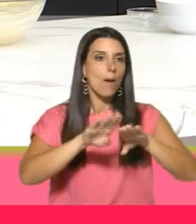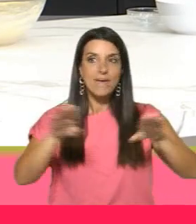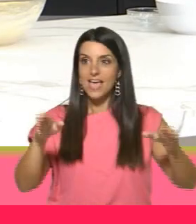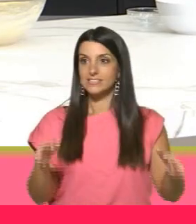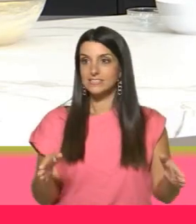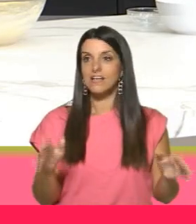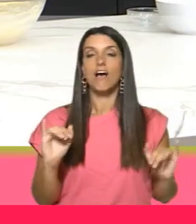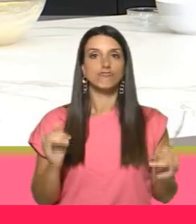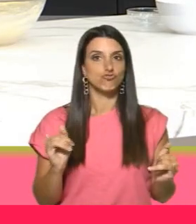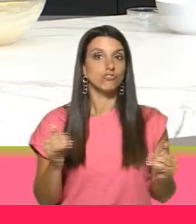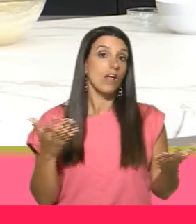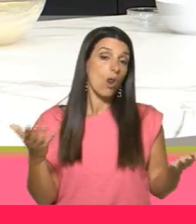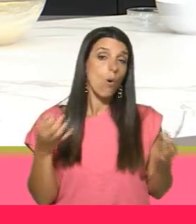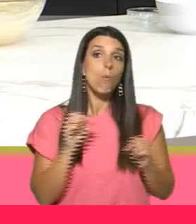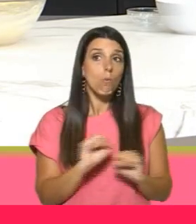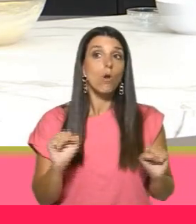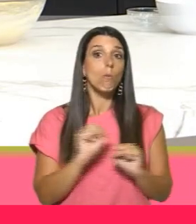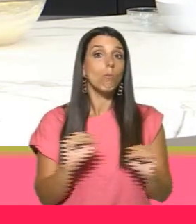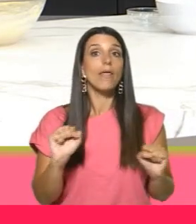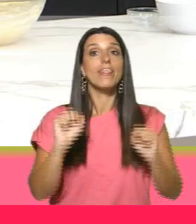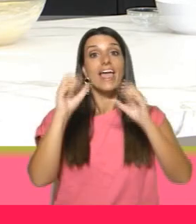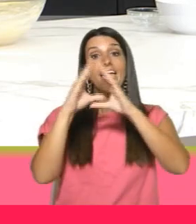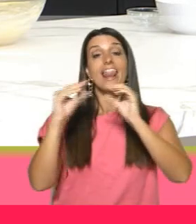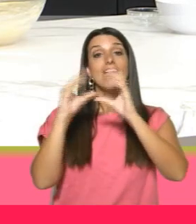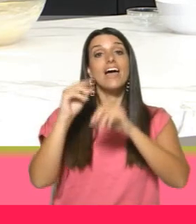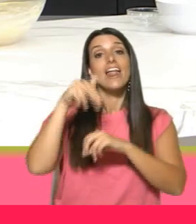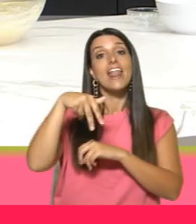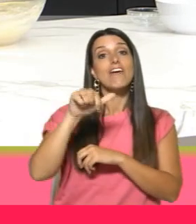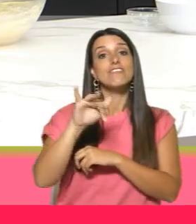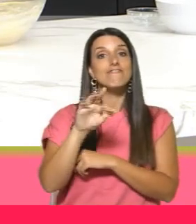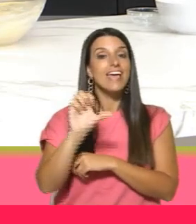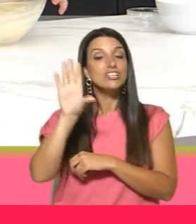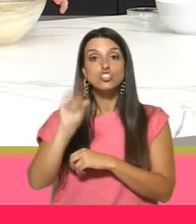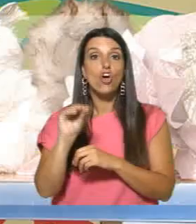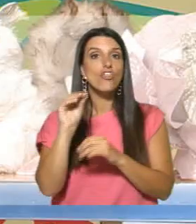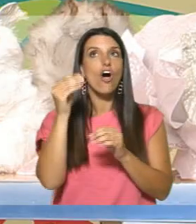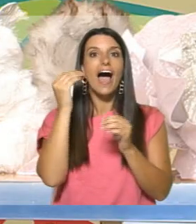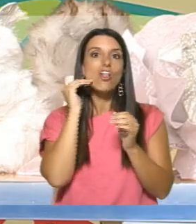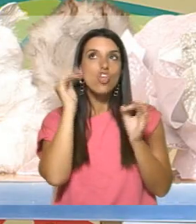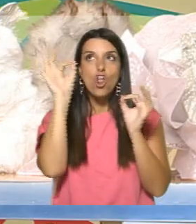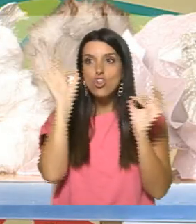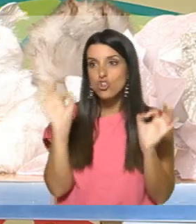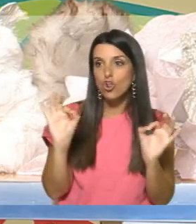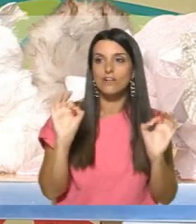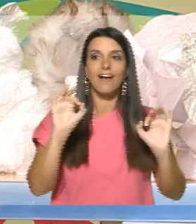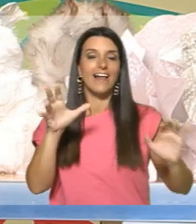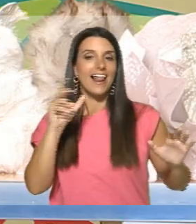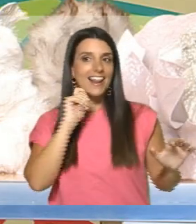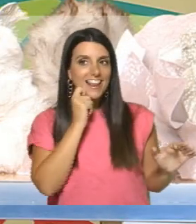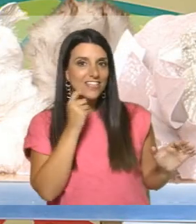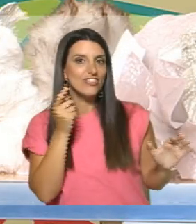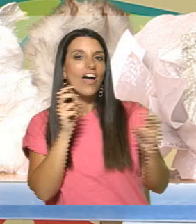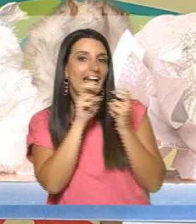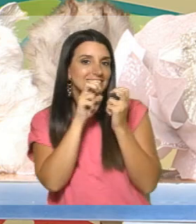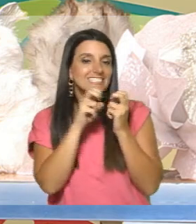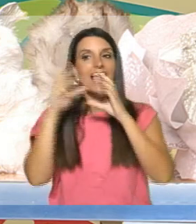la mesa, claro que sí. Bueno, podés pasar por Navife, que toda la decoración que tenemos acá en Basta de Cháchara, hoy en la mesa, siempre, también después, más tarde,